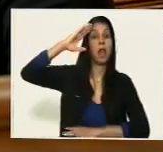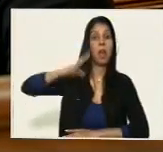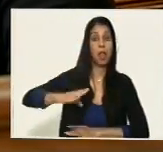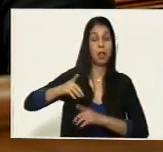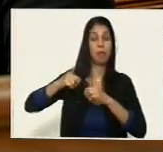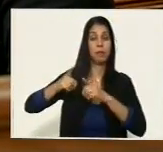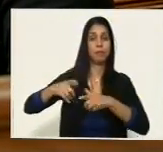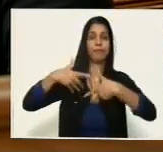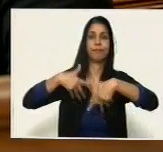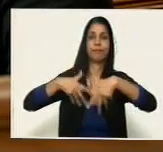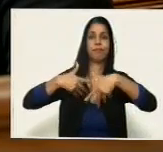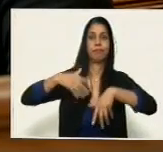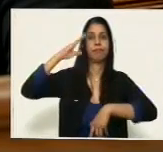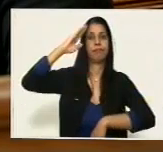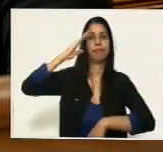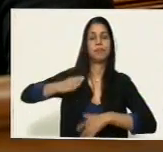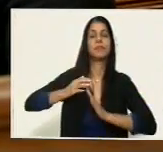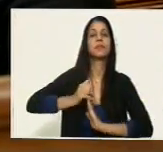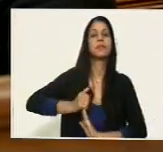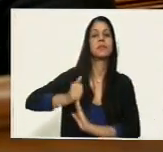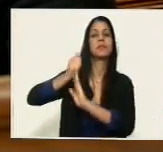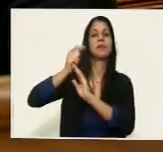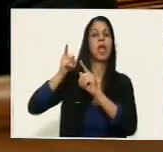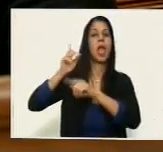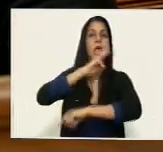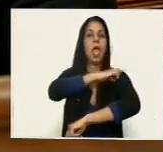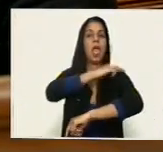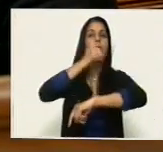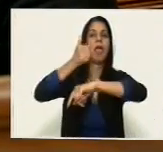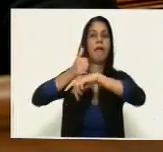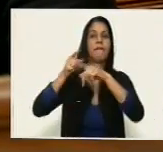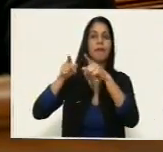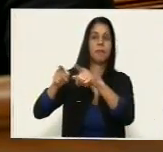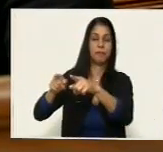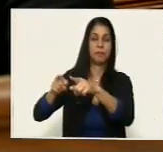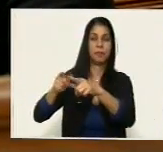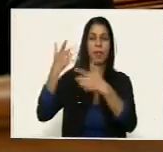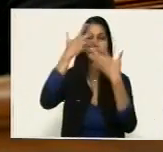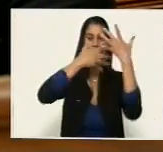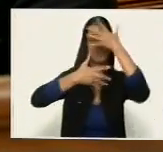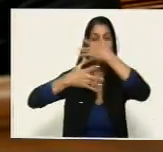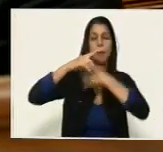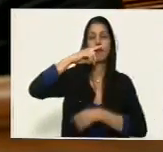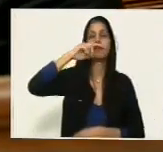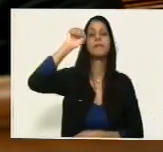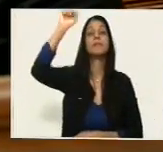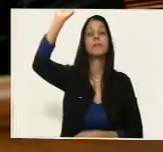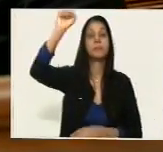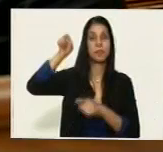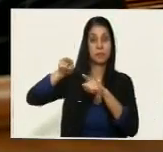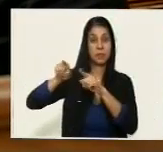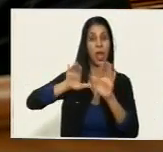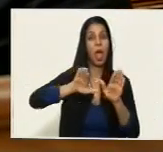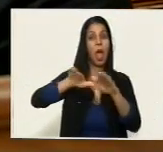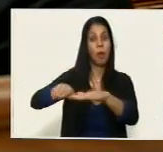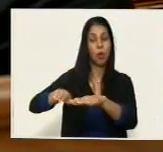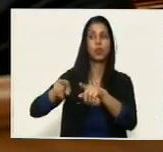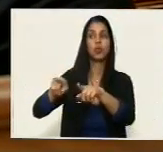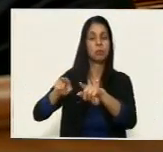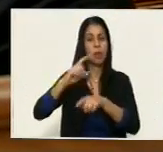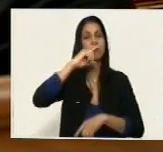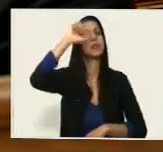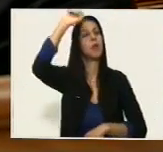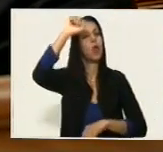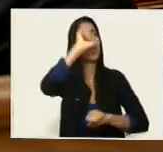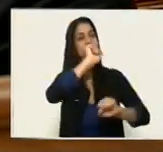las fuerzas de la Fuerza Armada Nacional Bolivariana, Nicolás Maduro Moros, en defensa de la